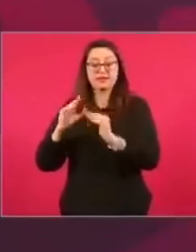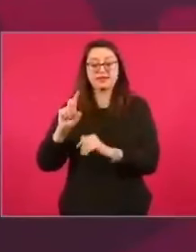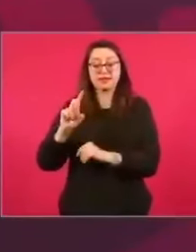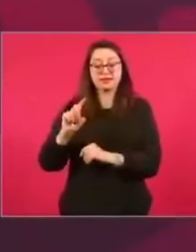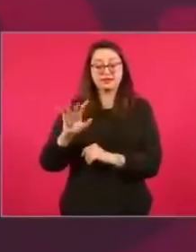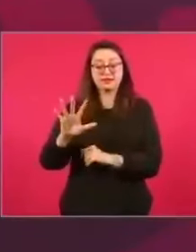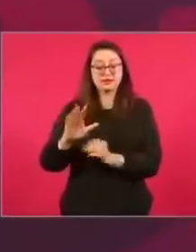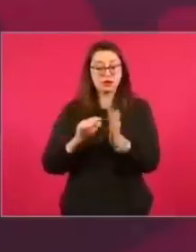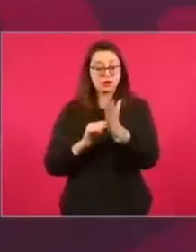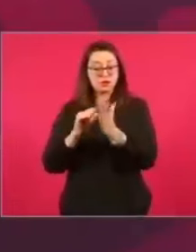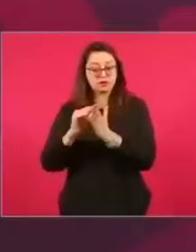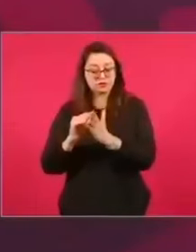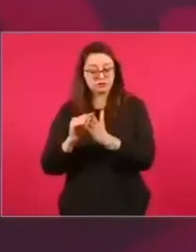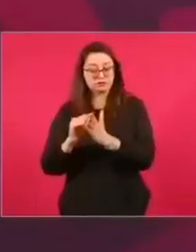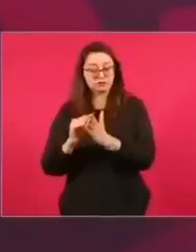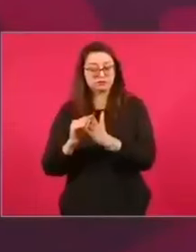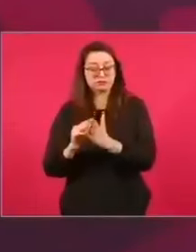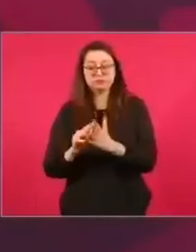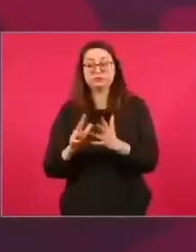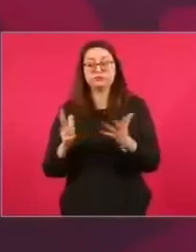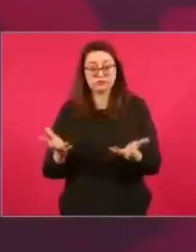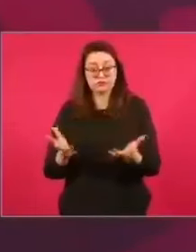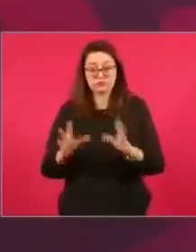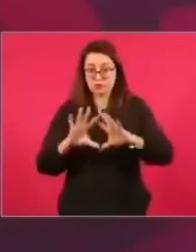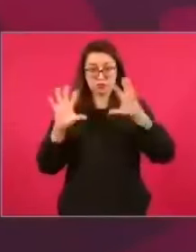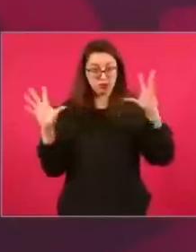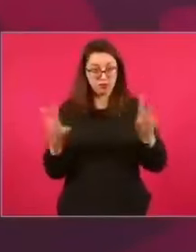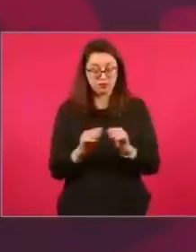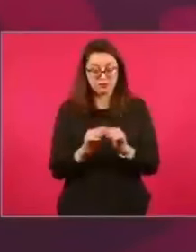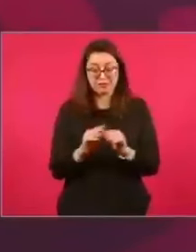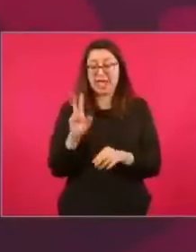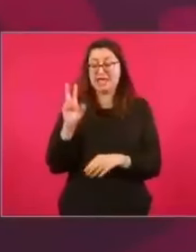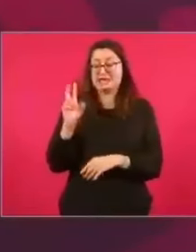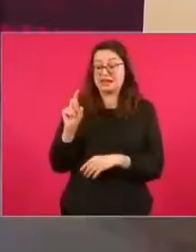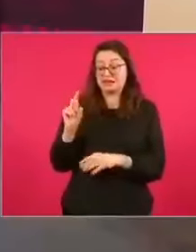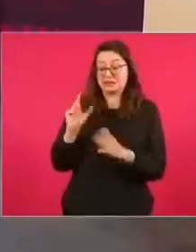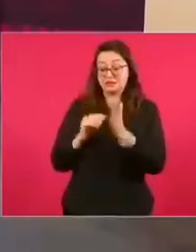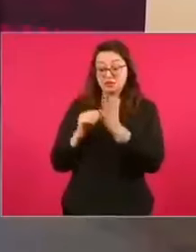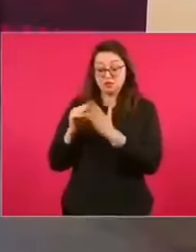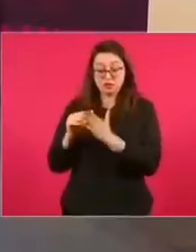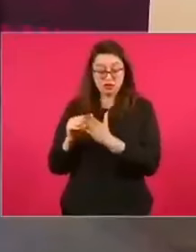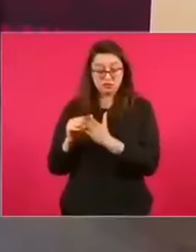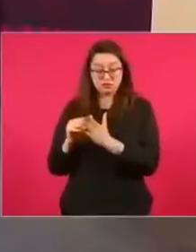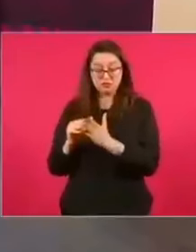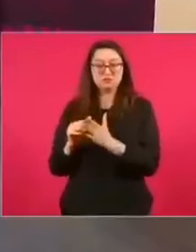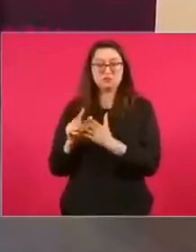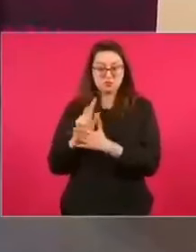a 30 millones de hogares le llega de manera directa